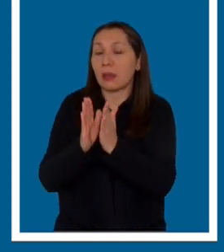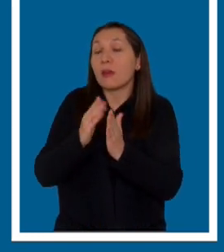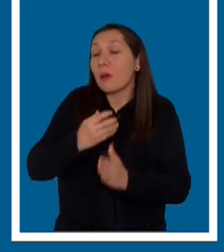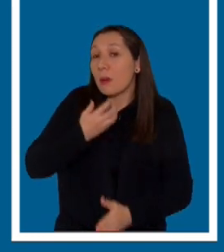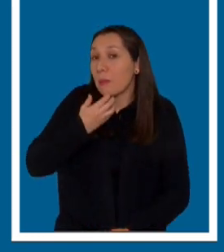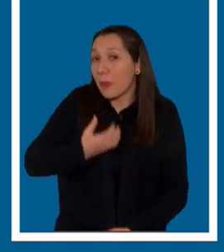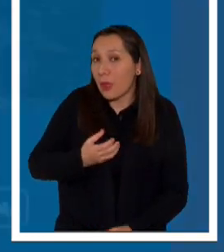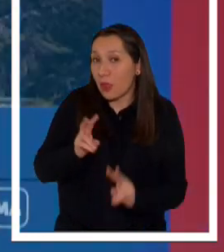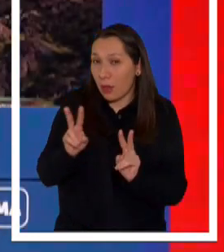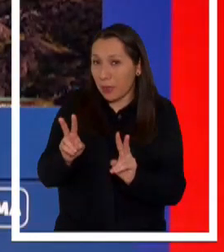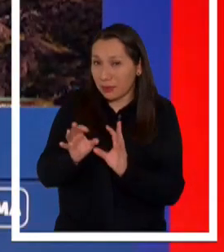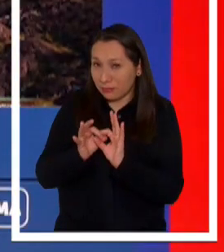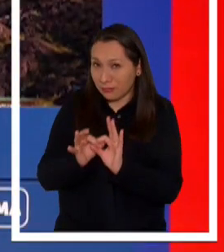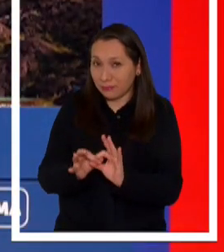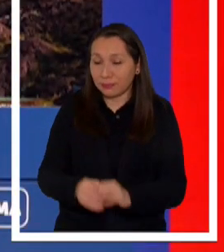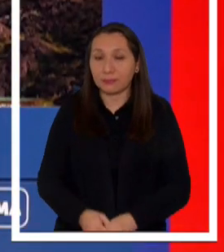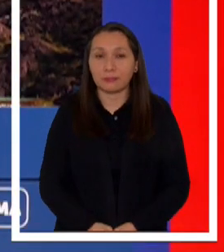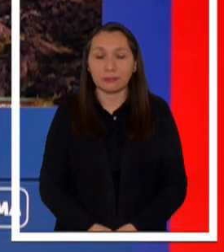Gracias